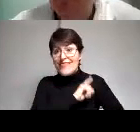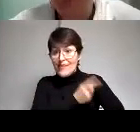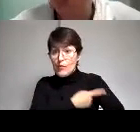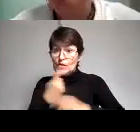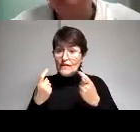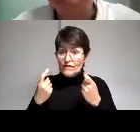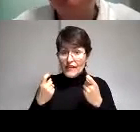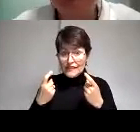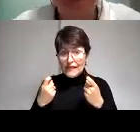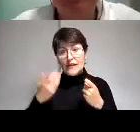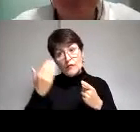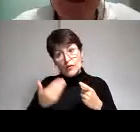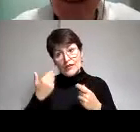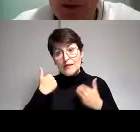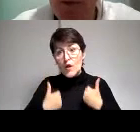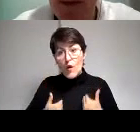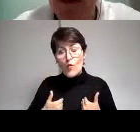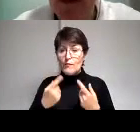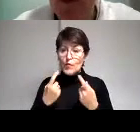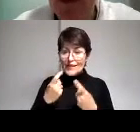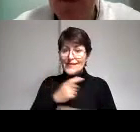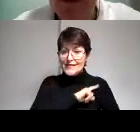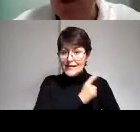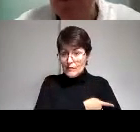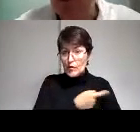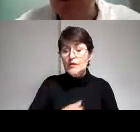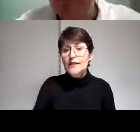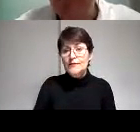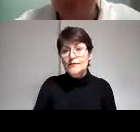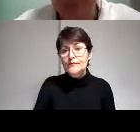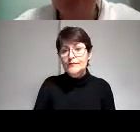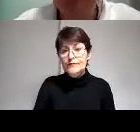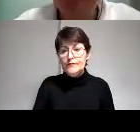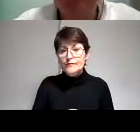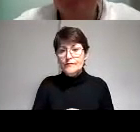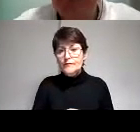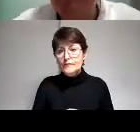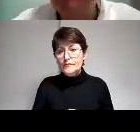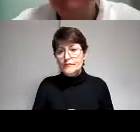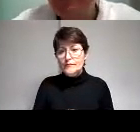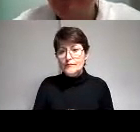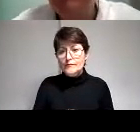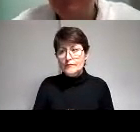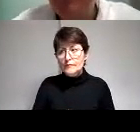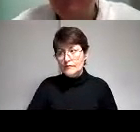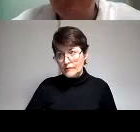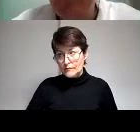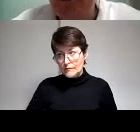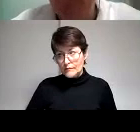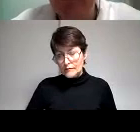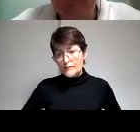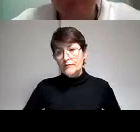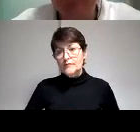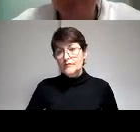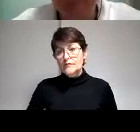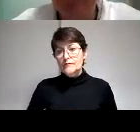porque hemos de pensar que el metabolismo ya de base ya produce protones libres, por lo tanto el pH tiende a ser